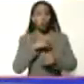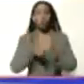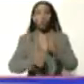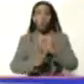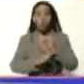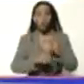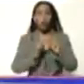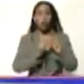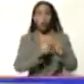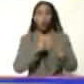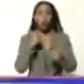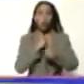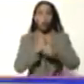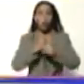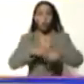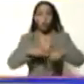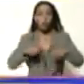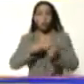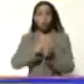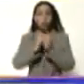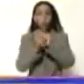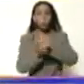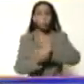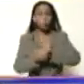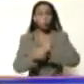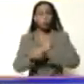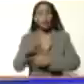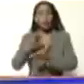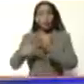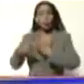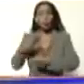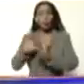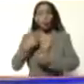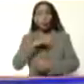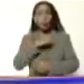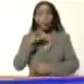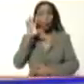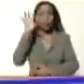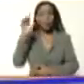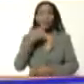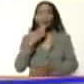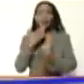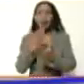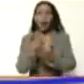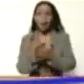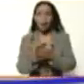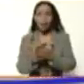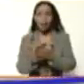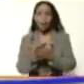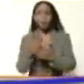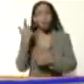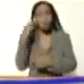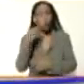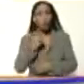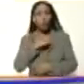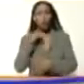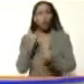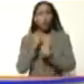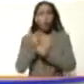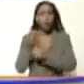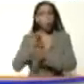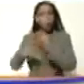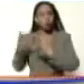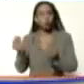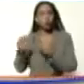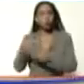incrementar el intercambio comercial entre nuestros países. Muchas gracias por nuestro trabajo mutuo.